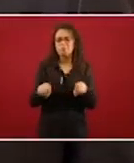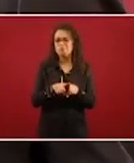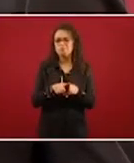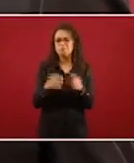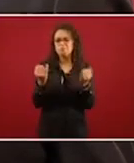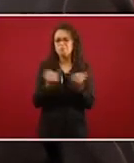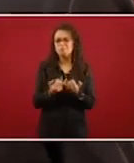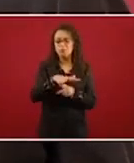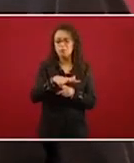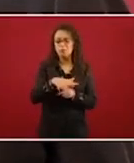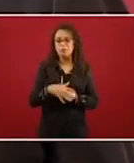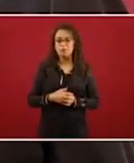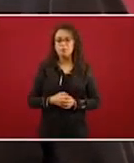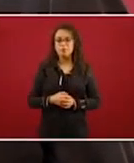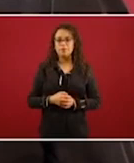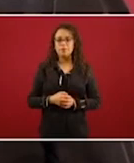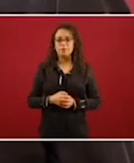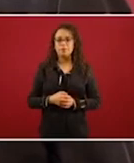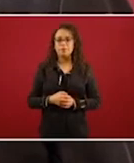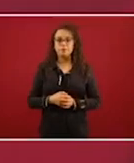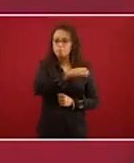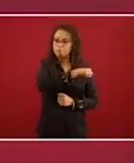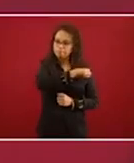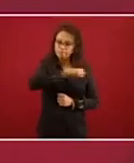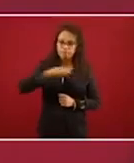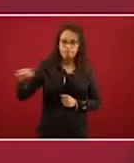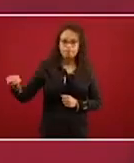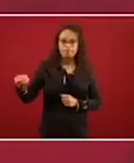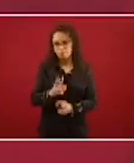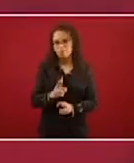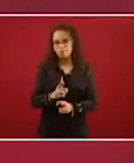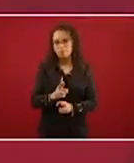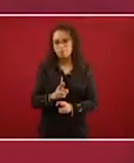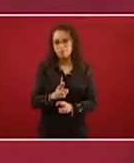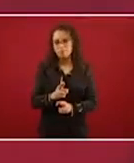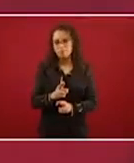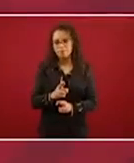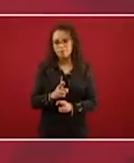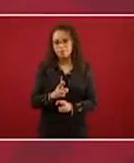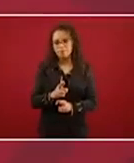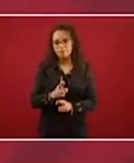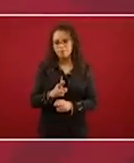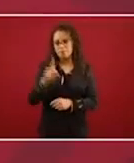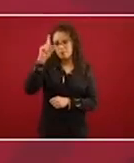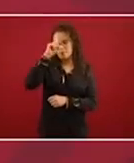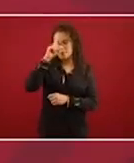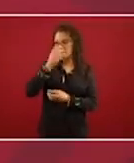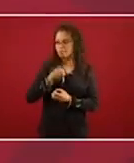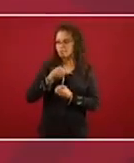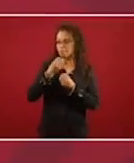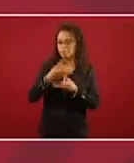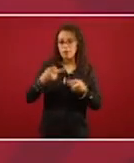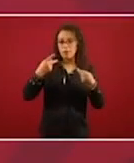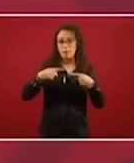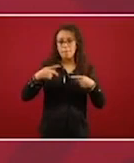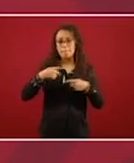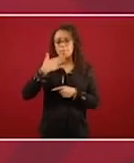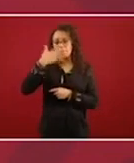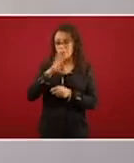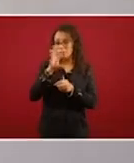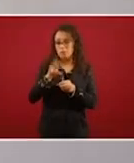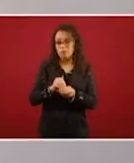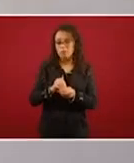que todos nos alineemos, respetemos las recomendaciones de los